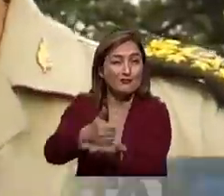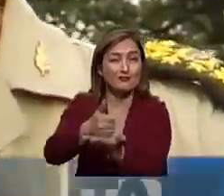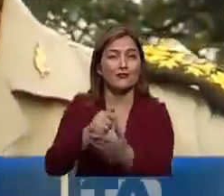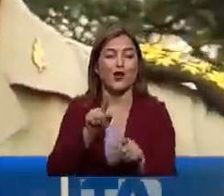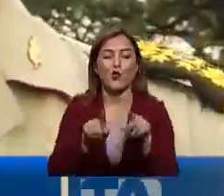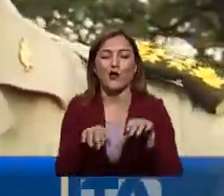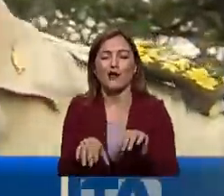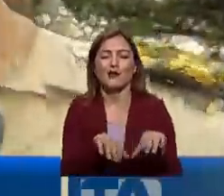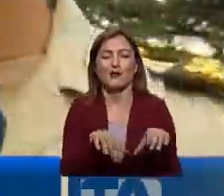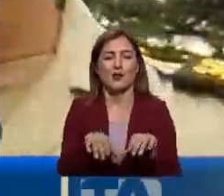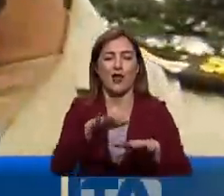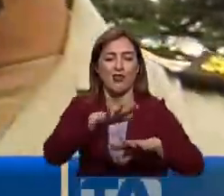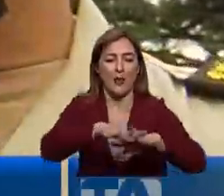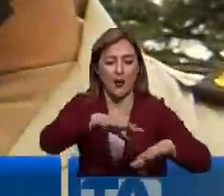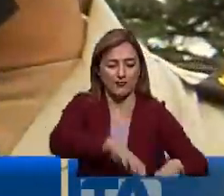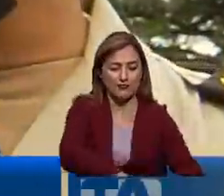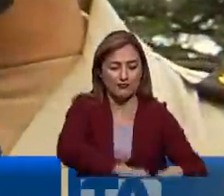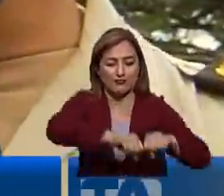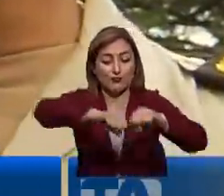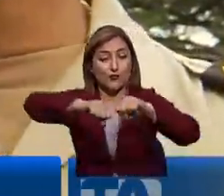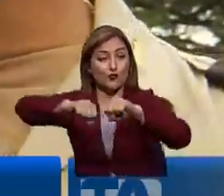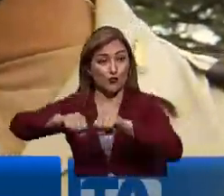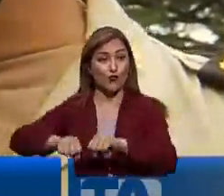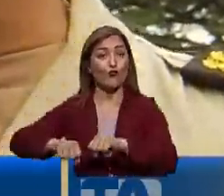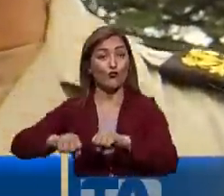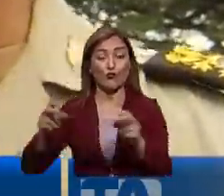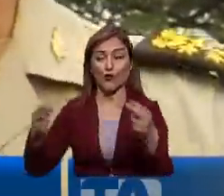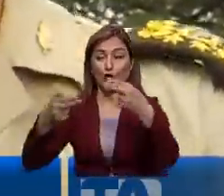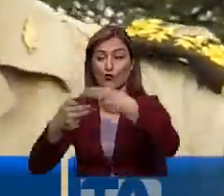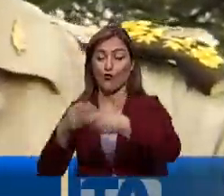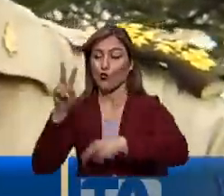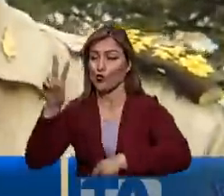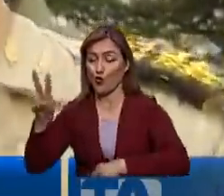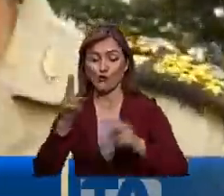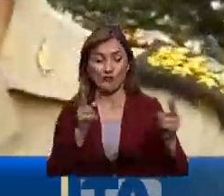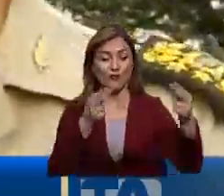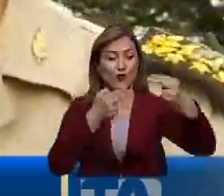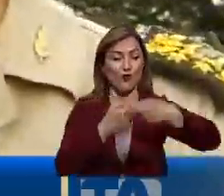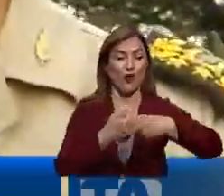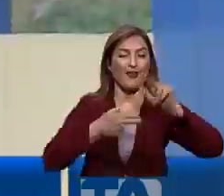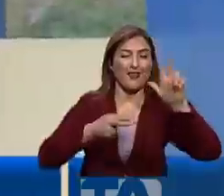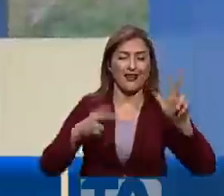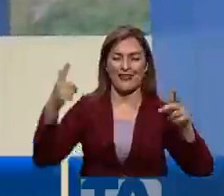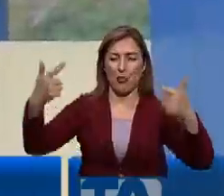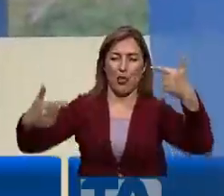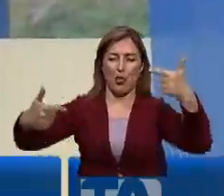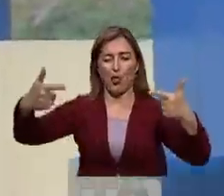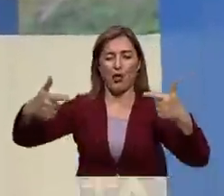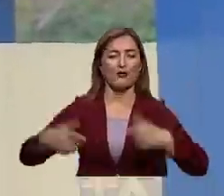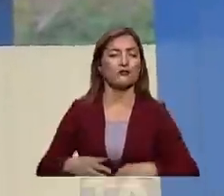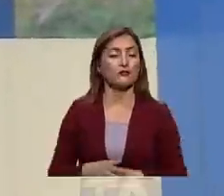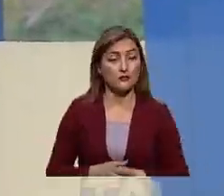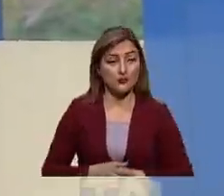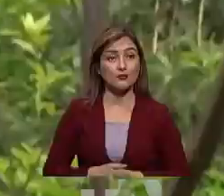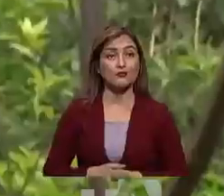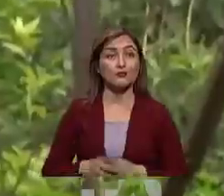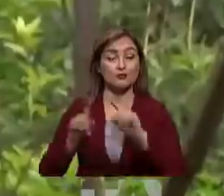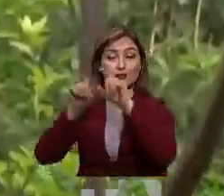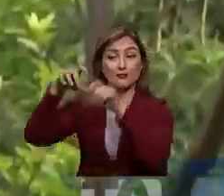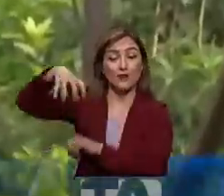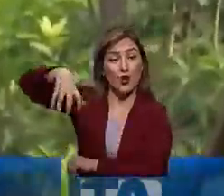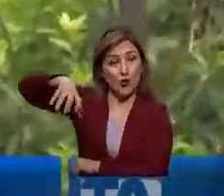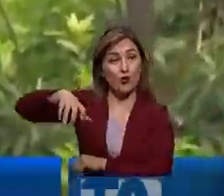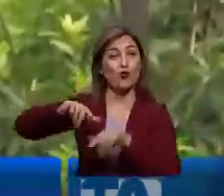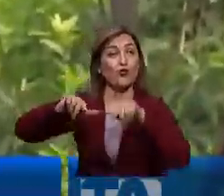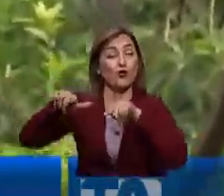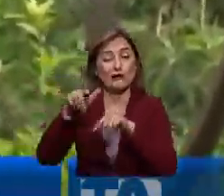actividades como levantar las tapas y entendiéndose de que estaba el pabellón 2 y el pabellón 3 juntos, empieza la balacera. Los funcionarios de la concesionaria buscaron